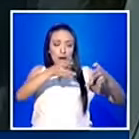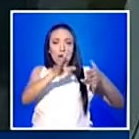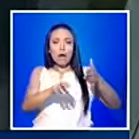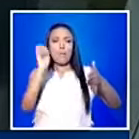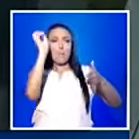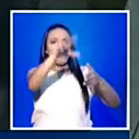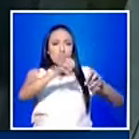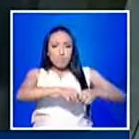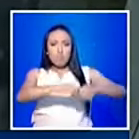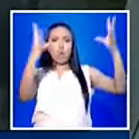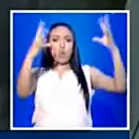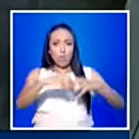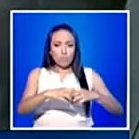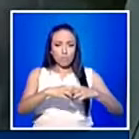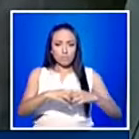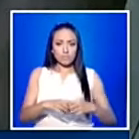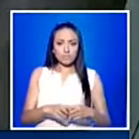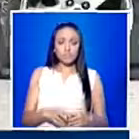explosivo.